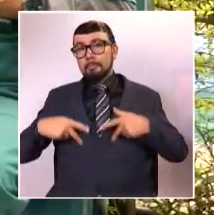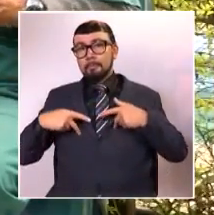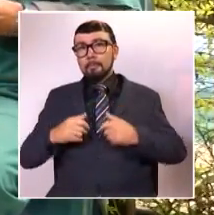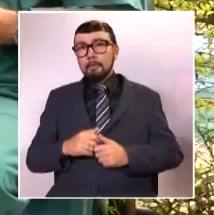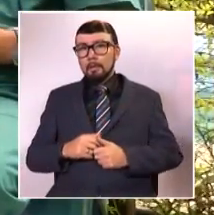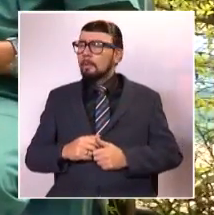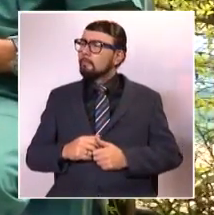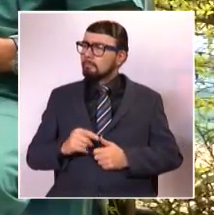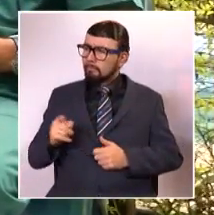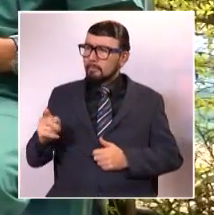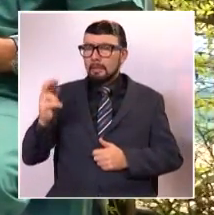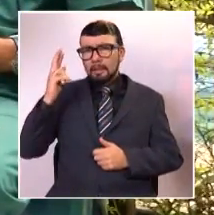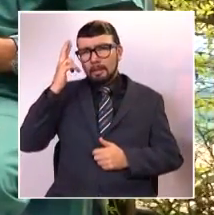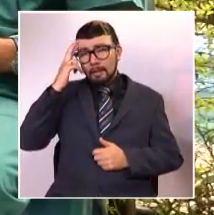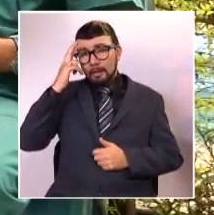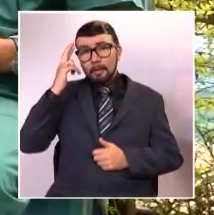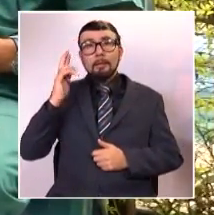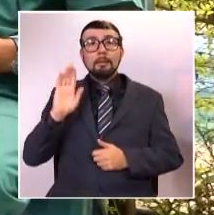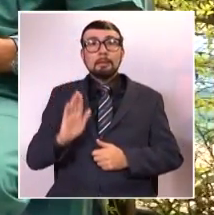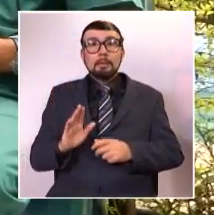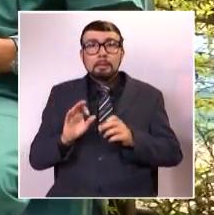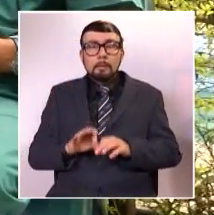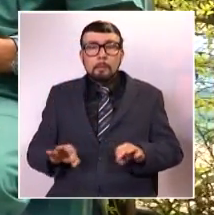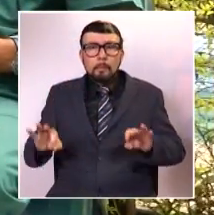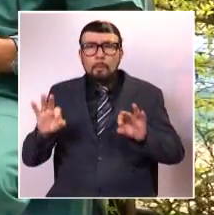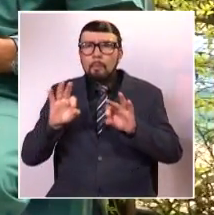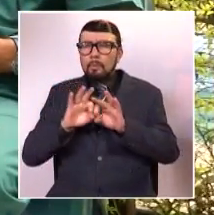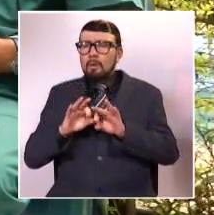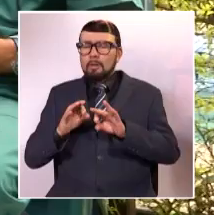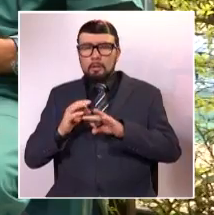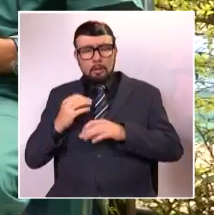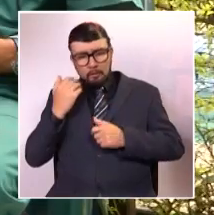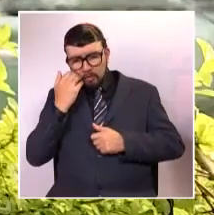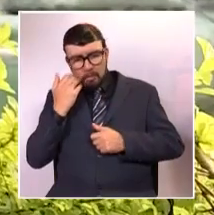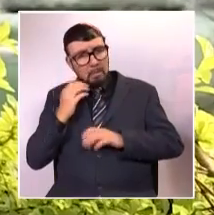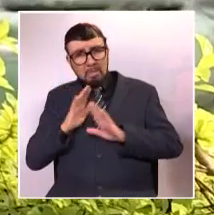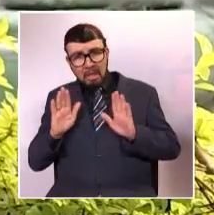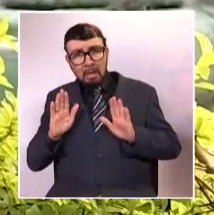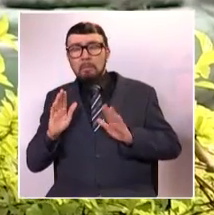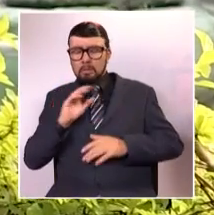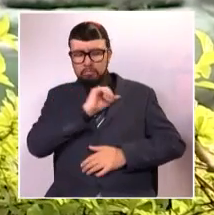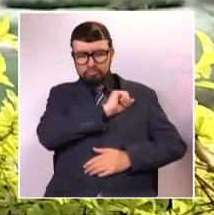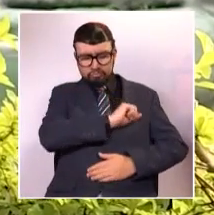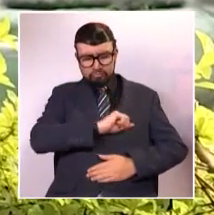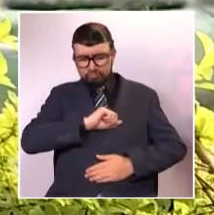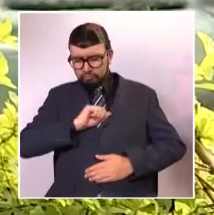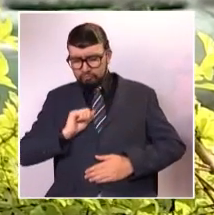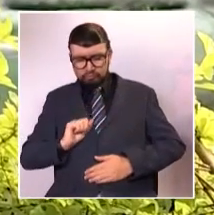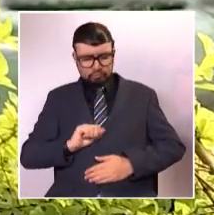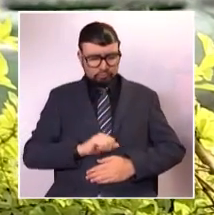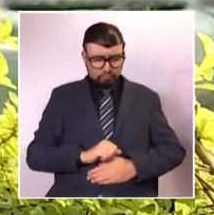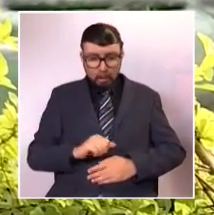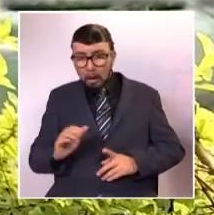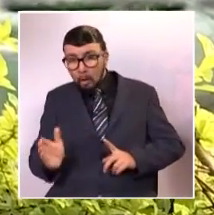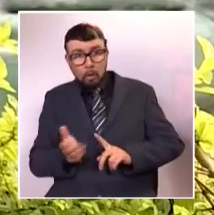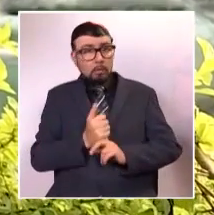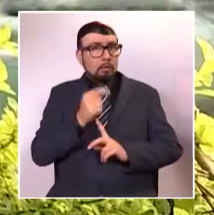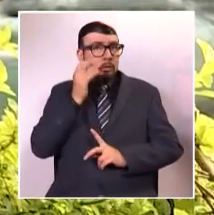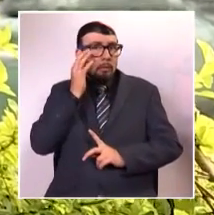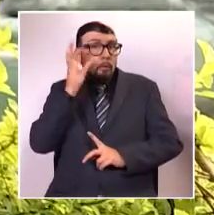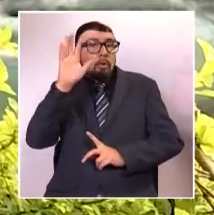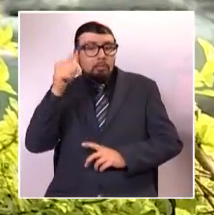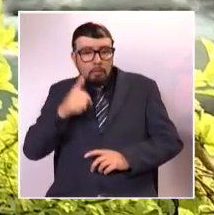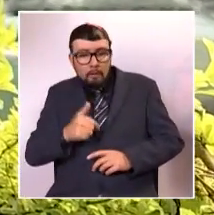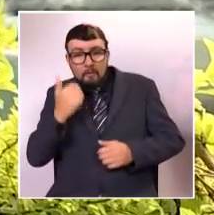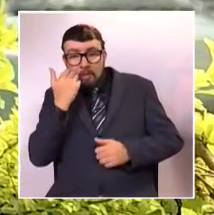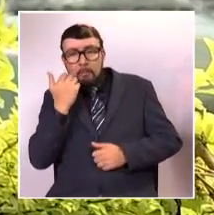doctor Jorge. Entonces, la importancia del examen preventivo, insistimos en el barrido ecográfico para detección